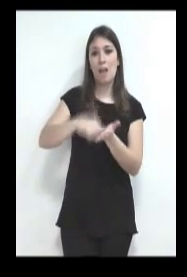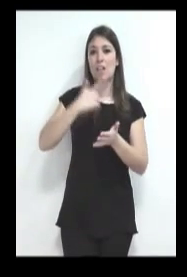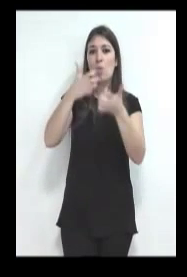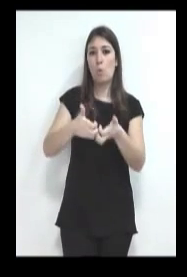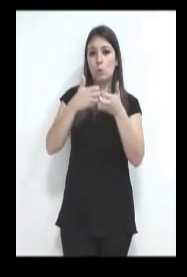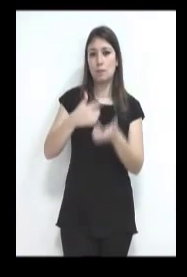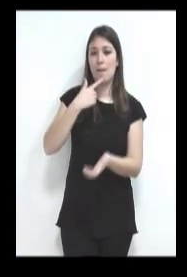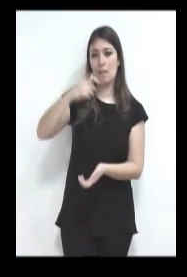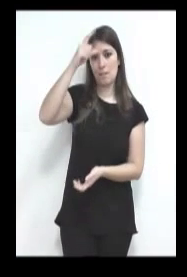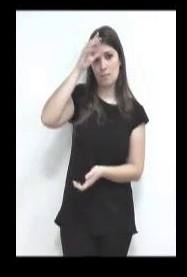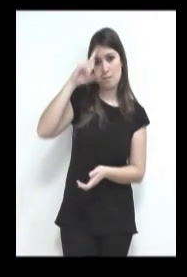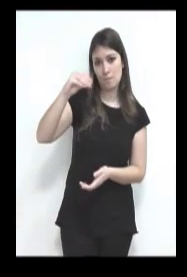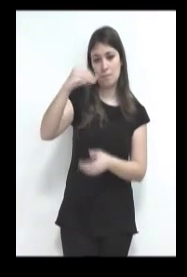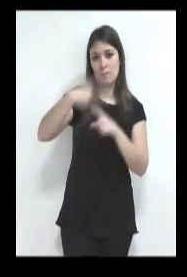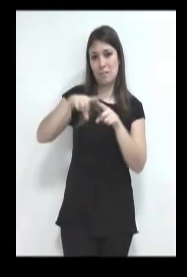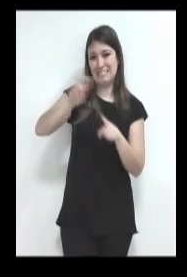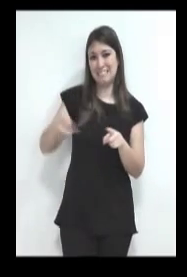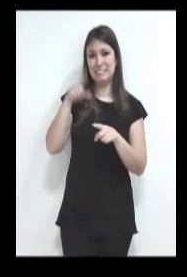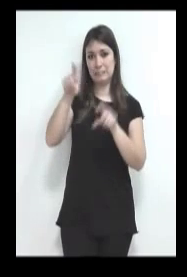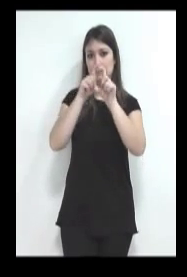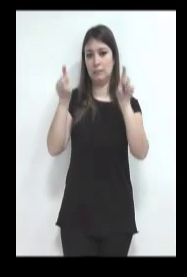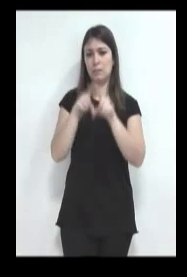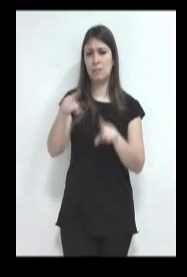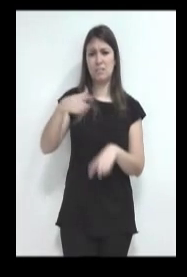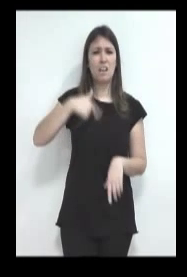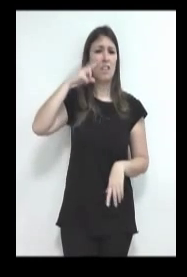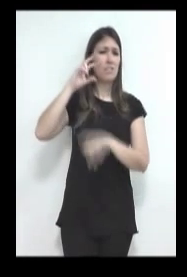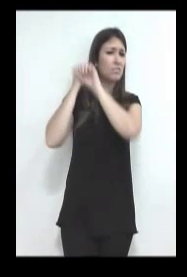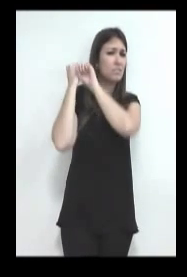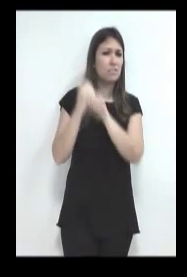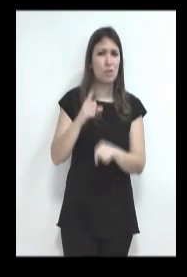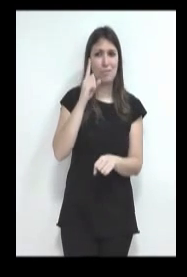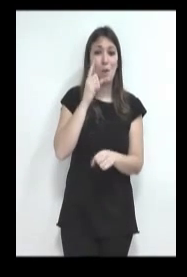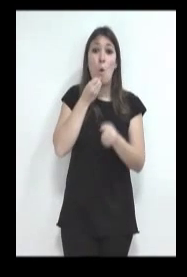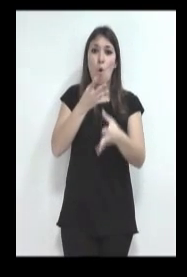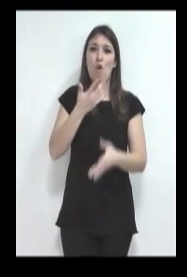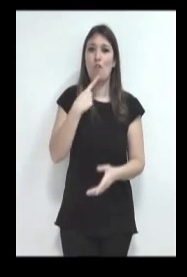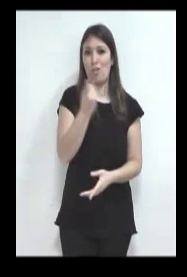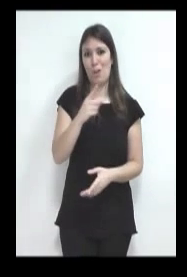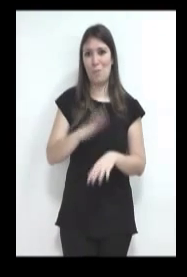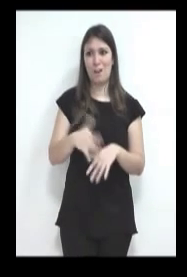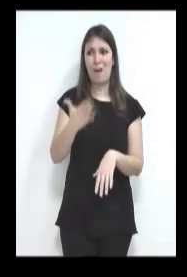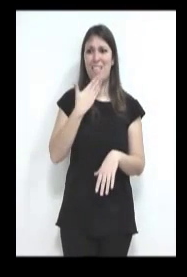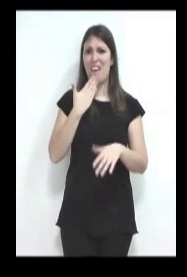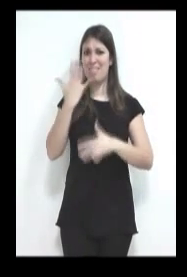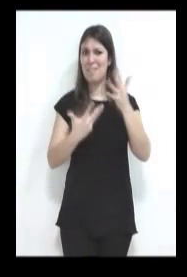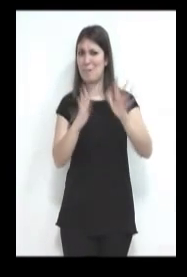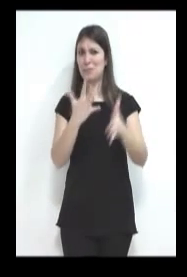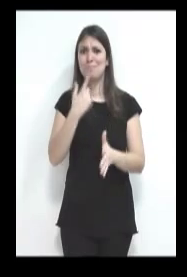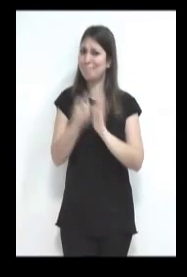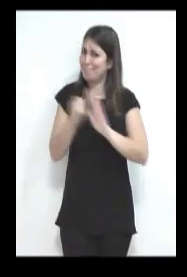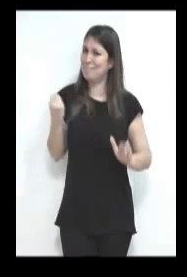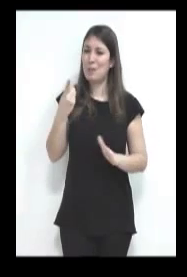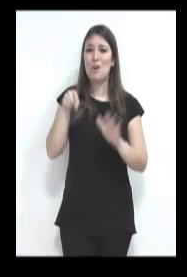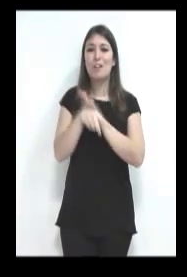territorios inteligentes. Pues tiene muchos años, no vamos a decir cuántos para que no asomen la edad de los que estamos, pero muchos años en gestión